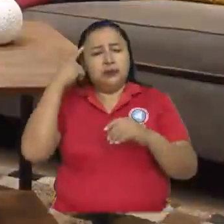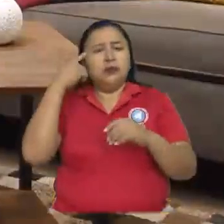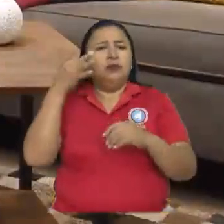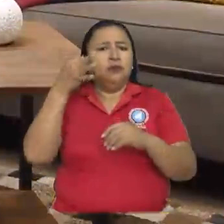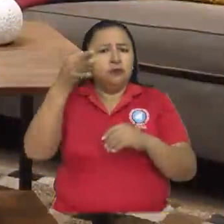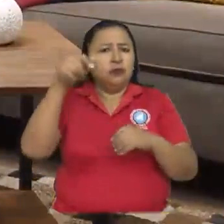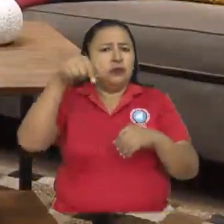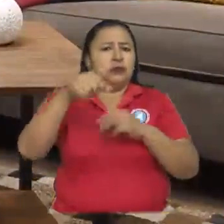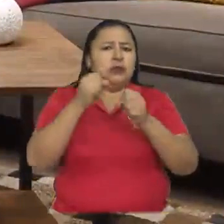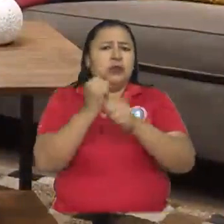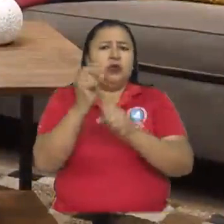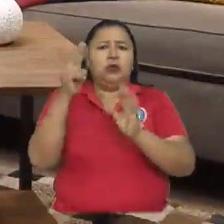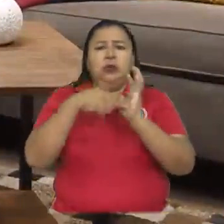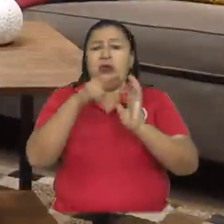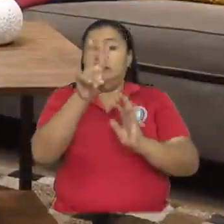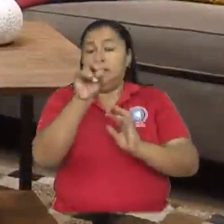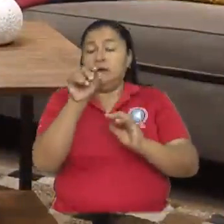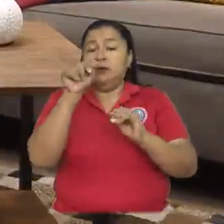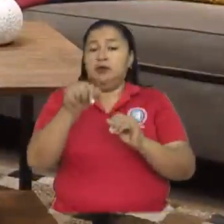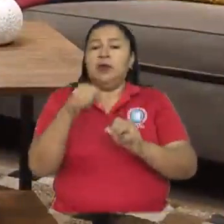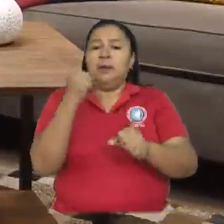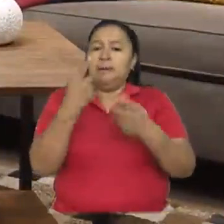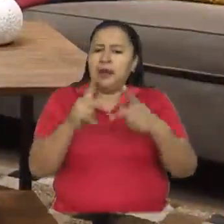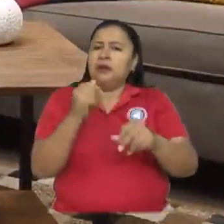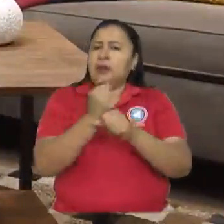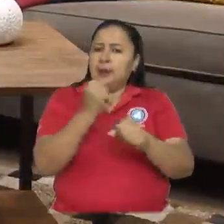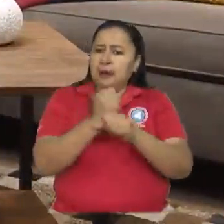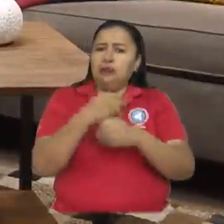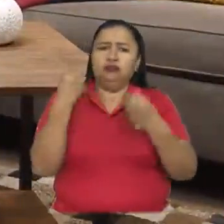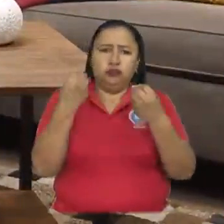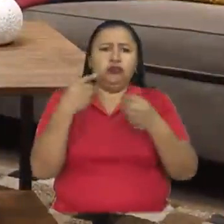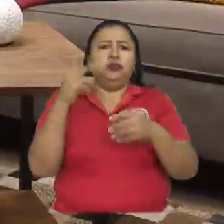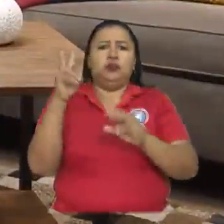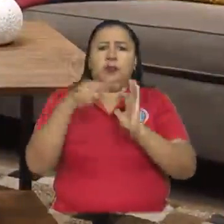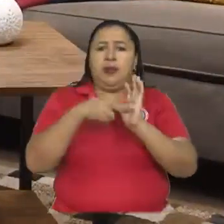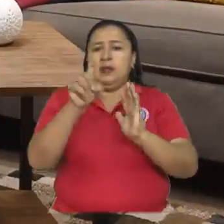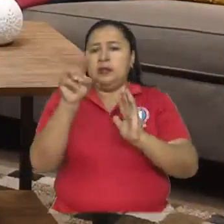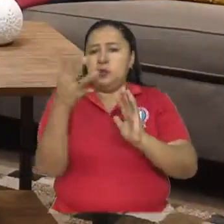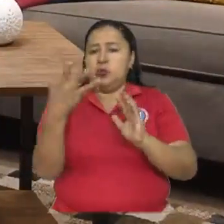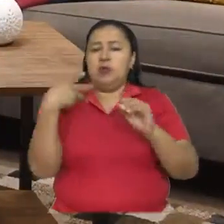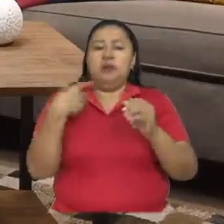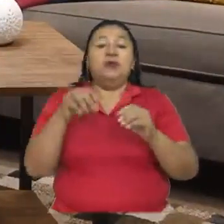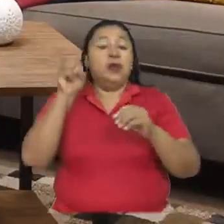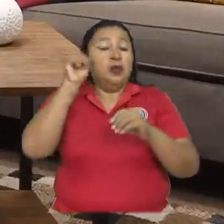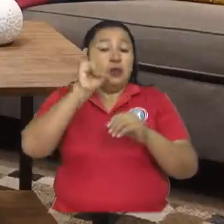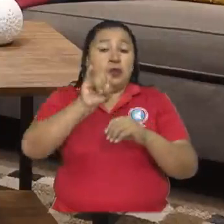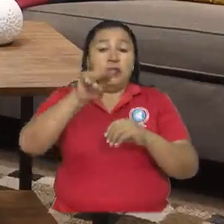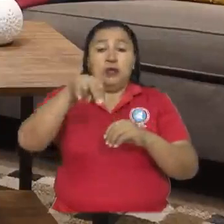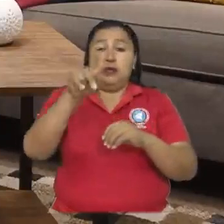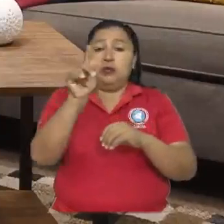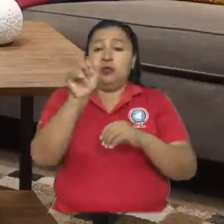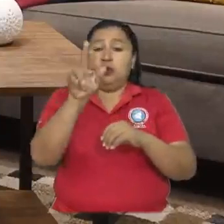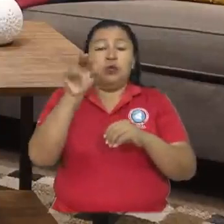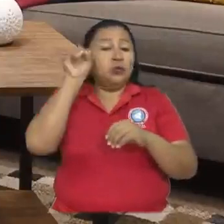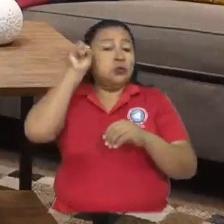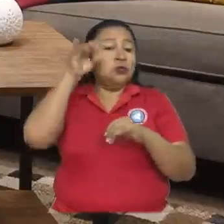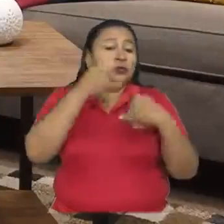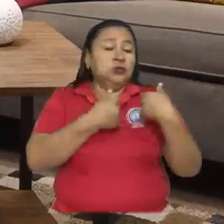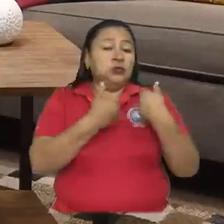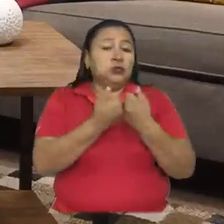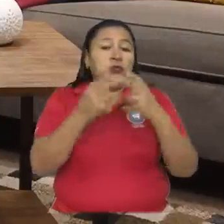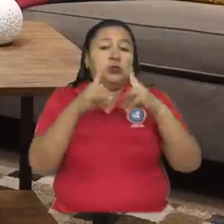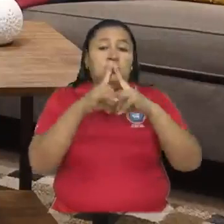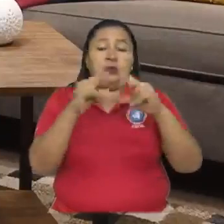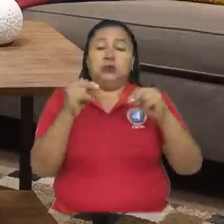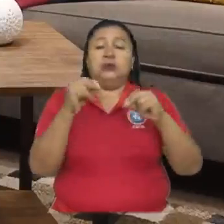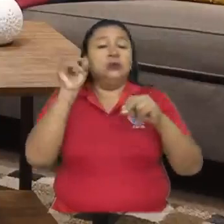trabajo bastante importante realizado durante este 2019 y el INTUR ahí multiplicado, como siempre lo digo, en todas partes,